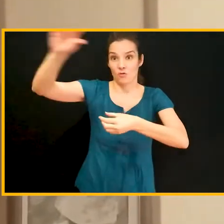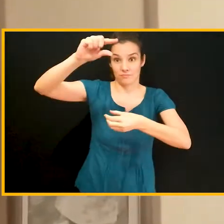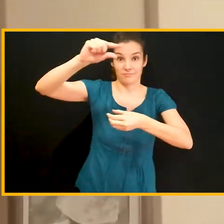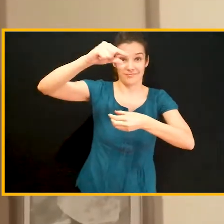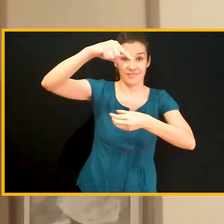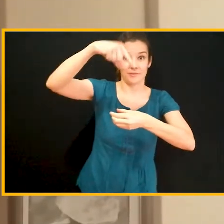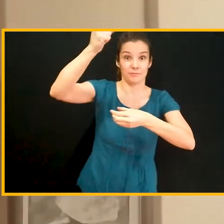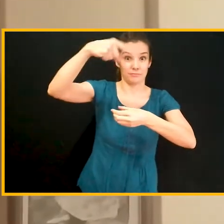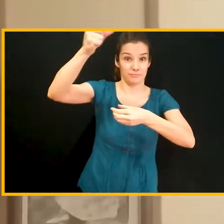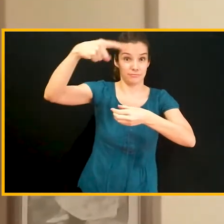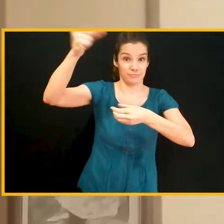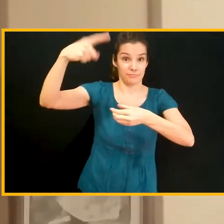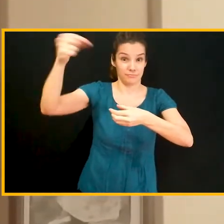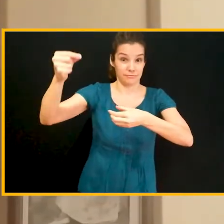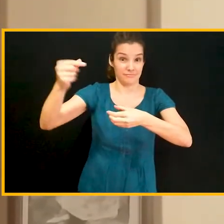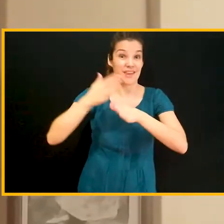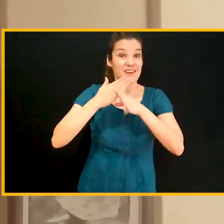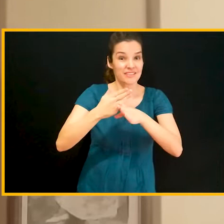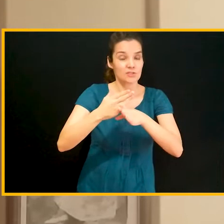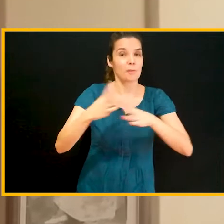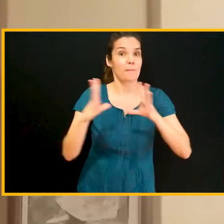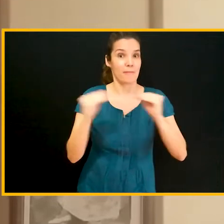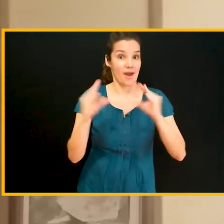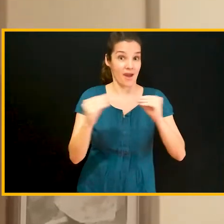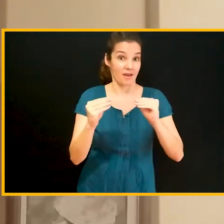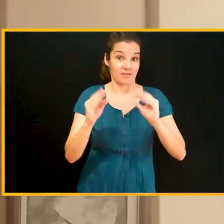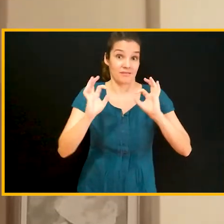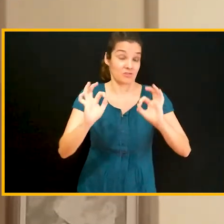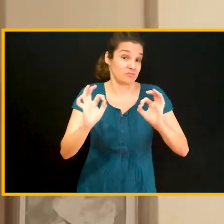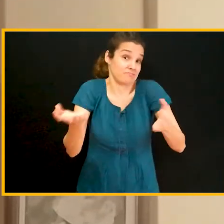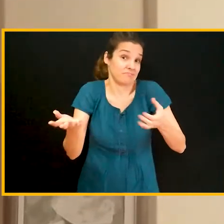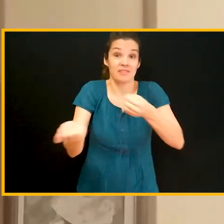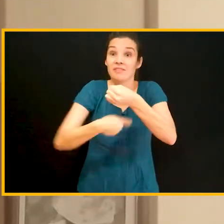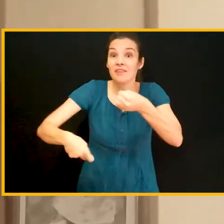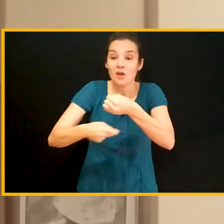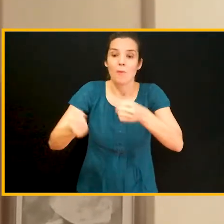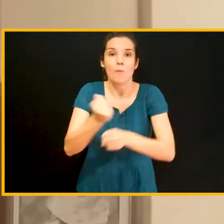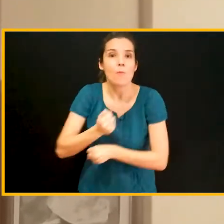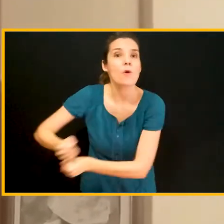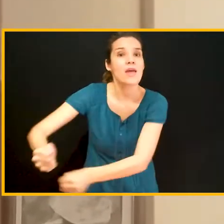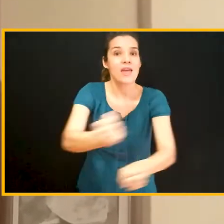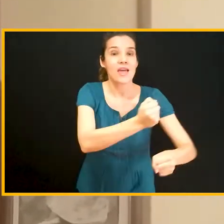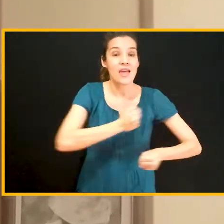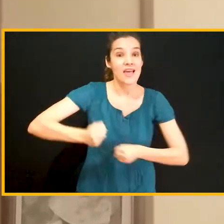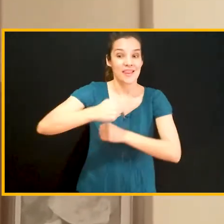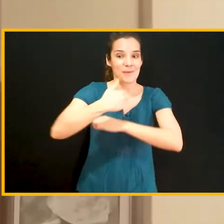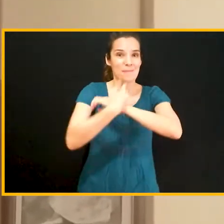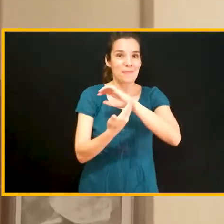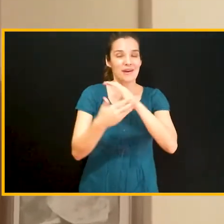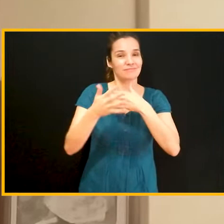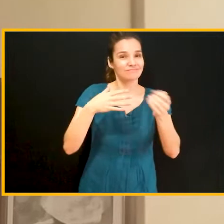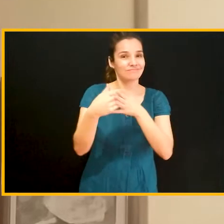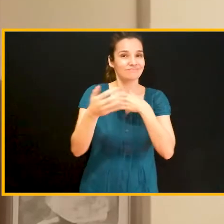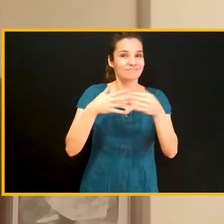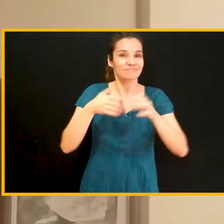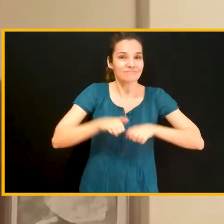lo demás es paja. Y eso es el trigo que se muele, se hace el pan y ya tenemos pan